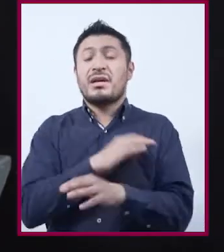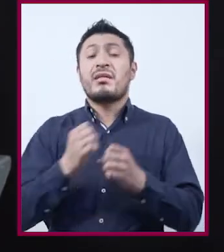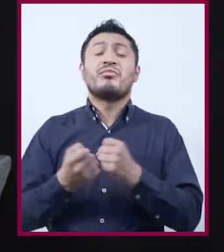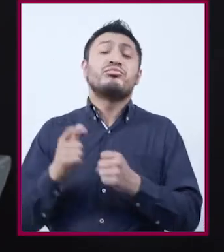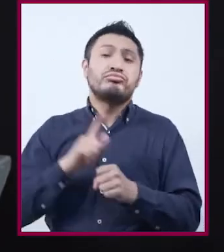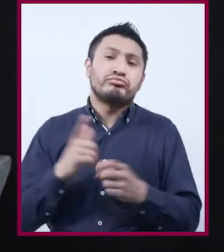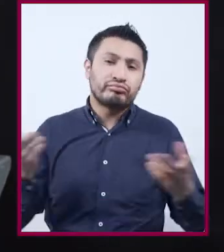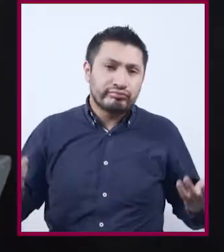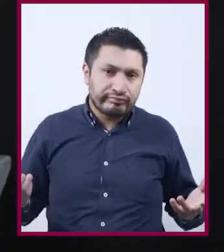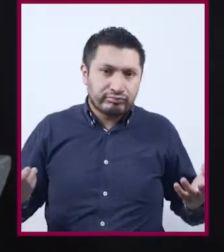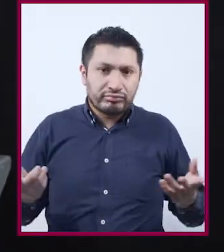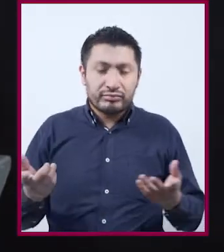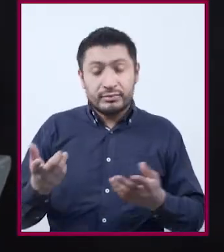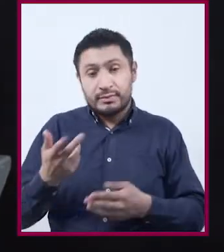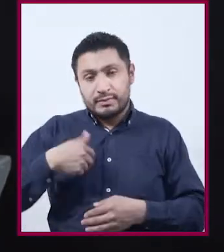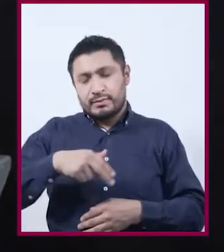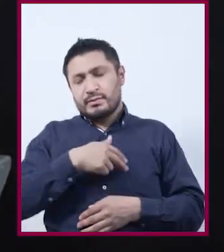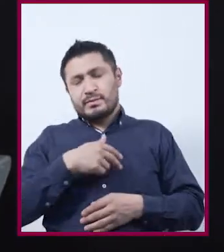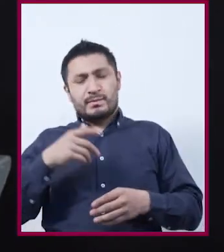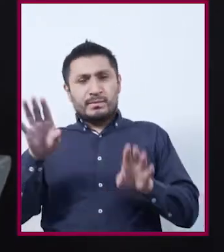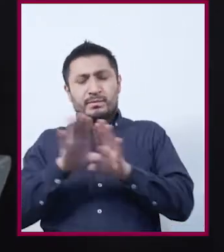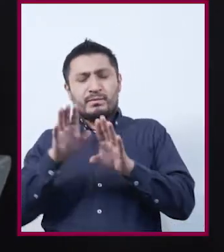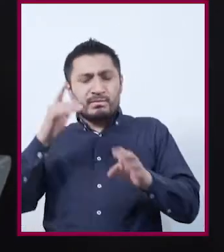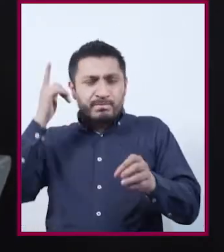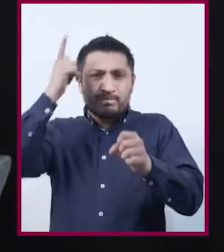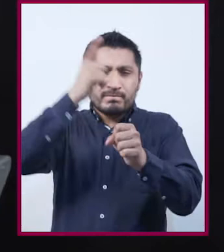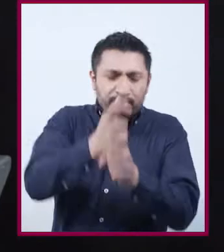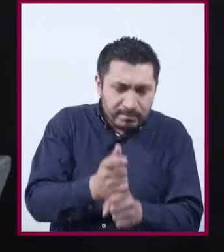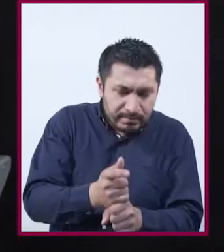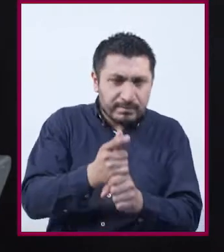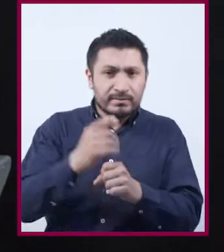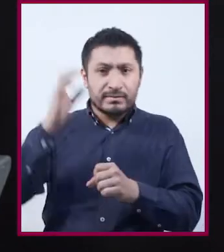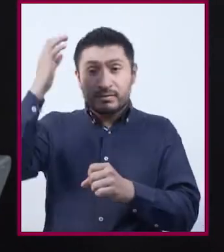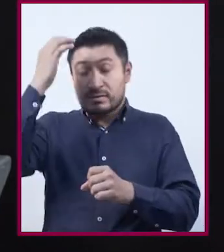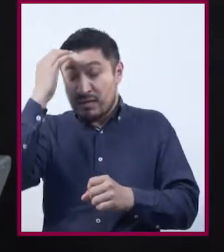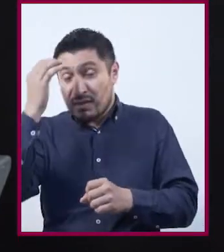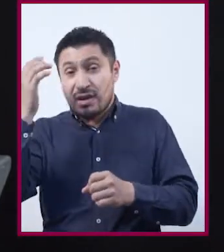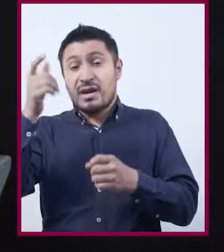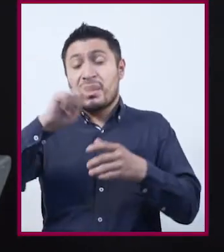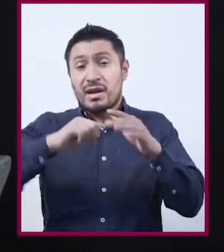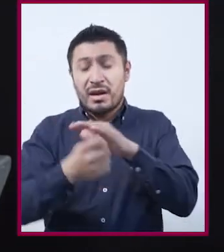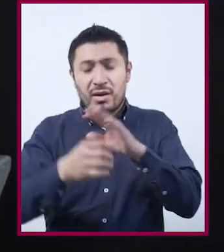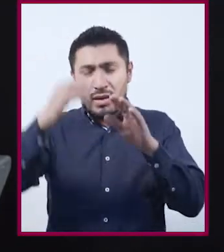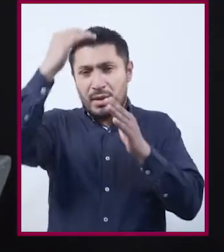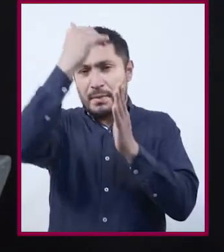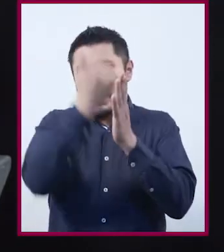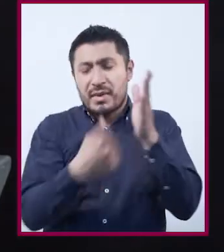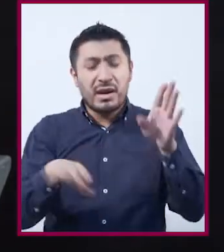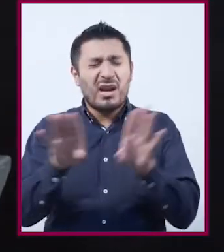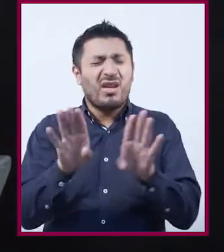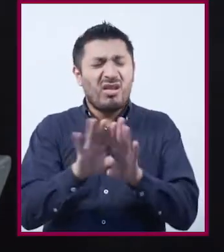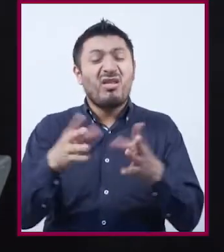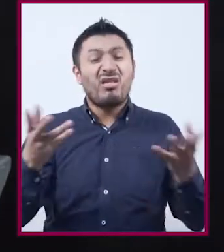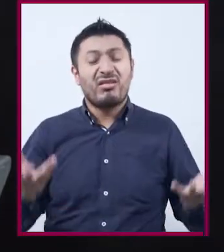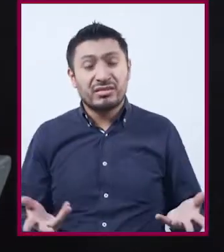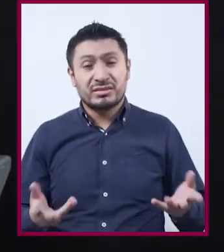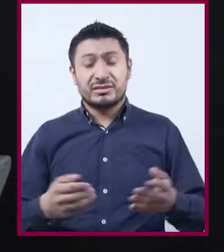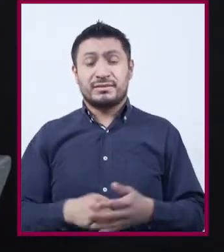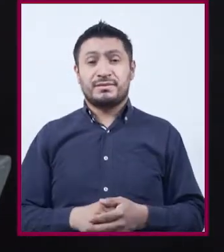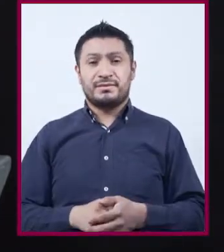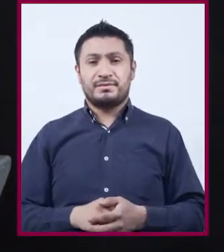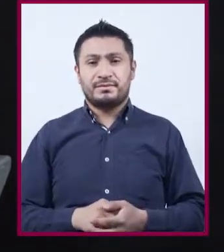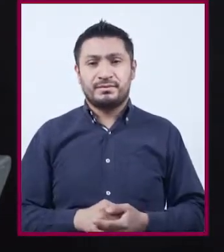regulan los cambios sociales? ¿De qué manera intentamos predecir y minimizar con ciencia y tecnologías los efectos de las